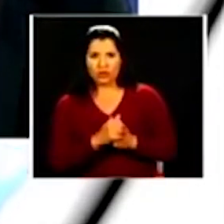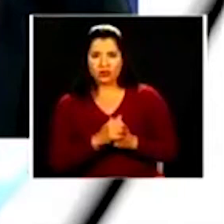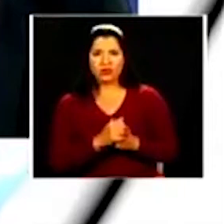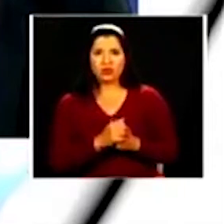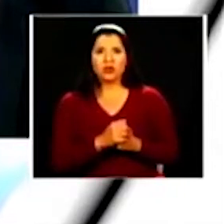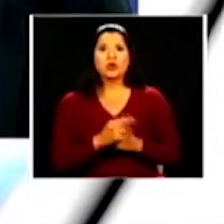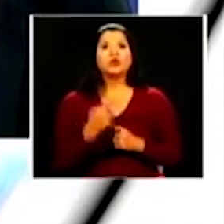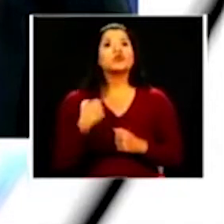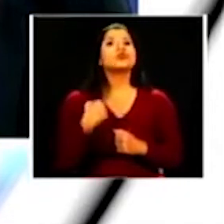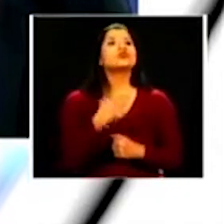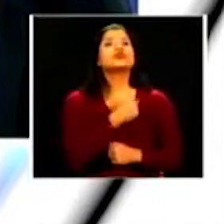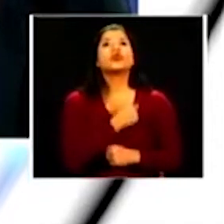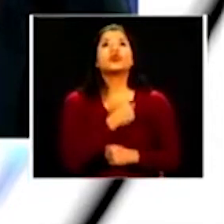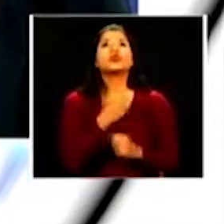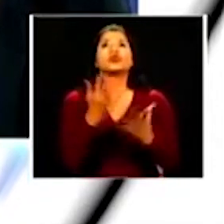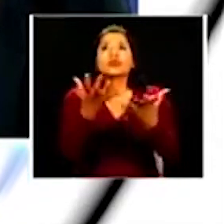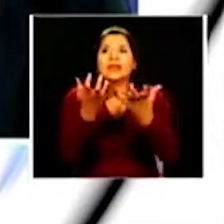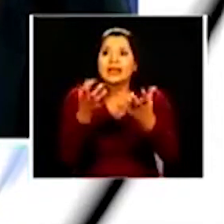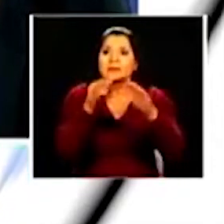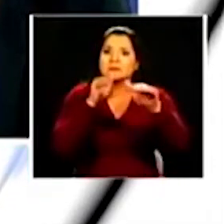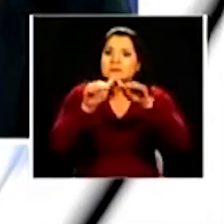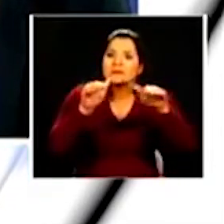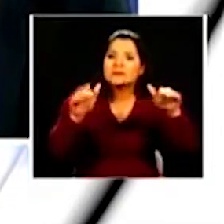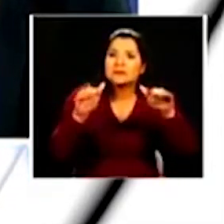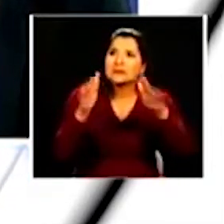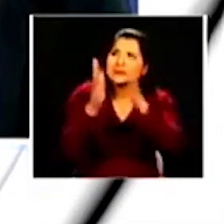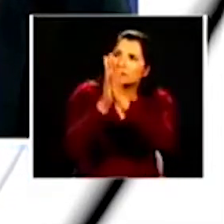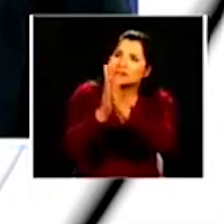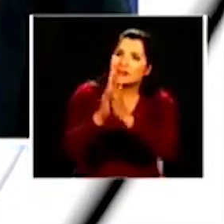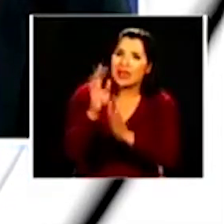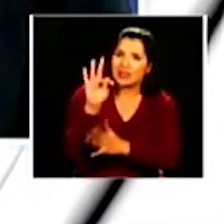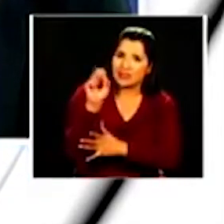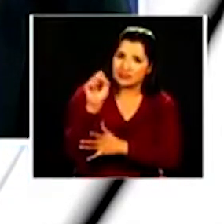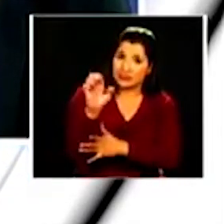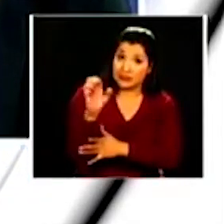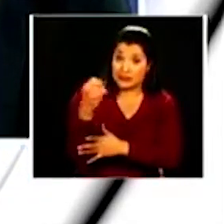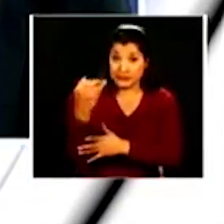haciendo un llamado al Tribunal Supremo de Elecciones a que, si van a ser